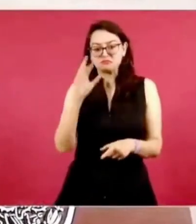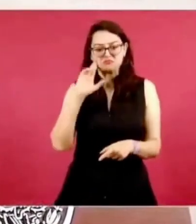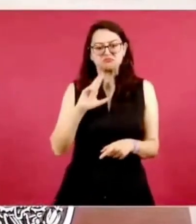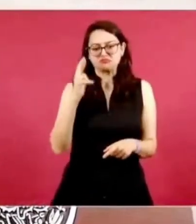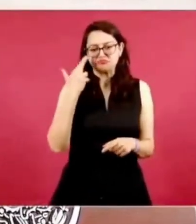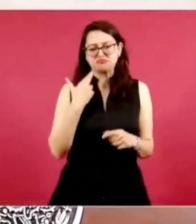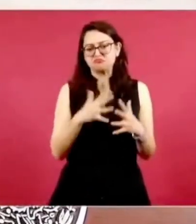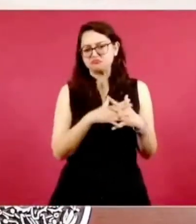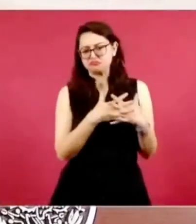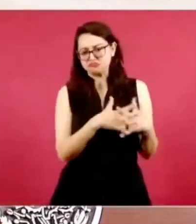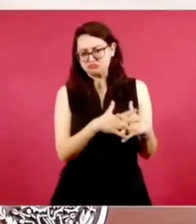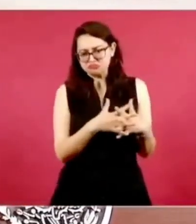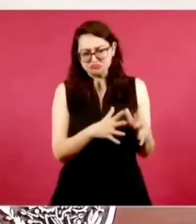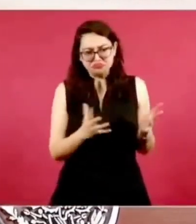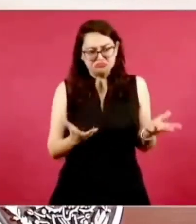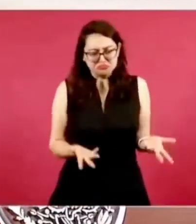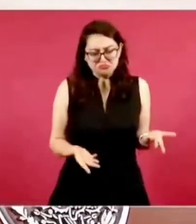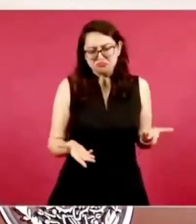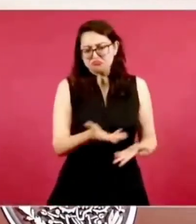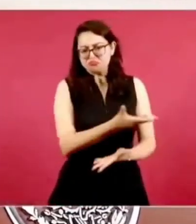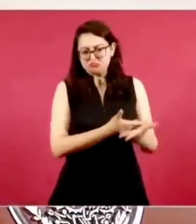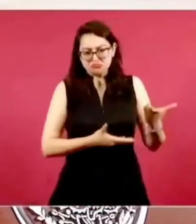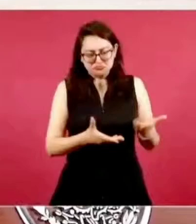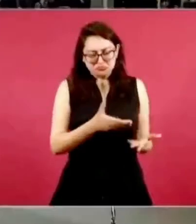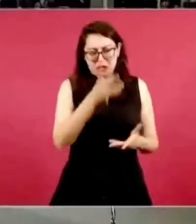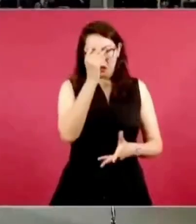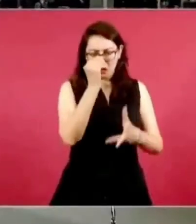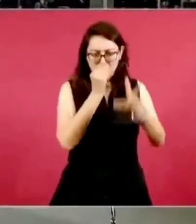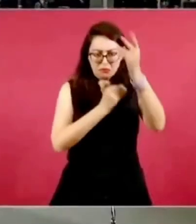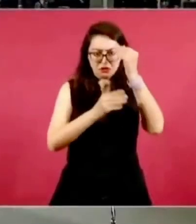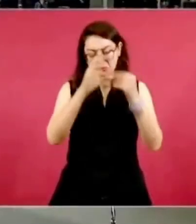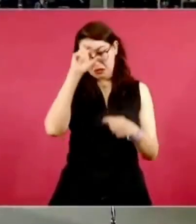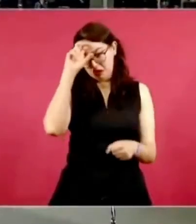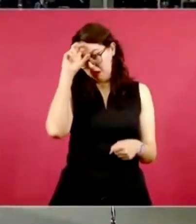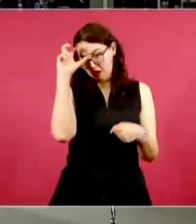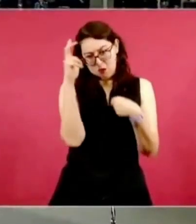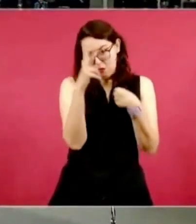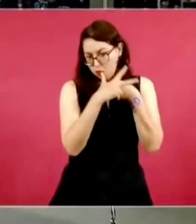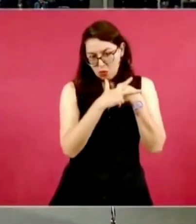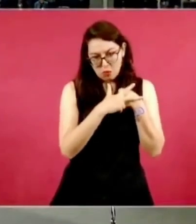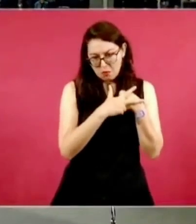en las ideas surgidas en Europa,